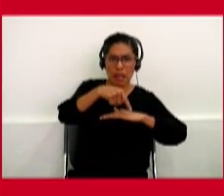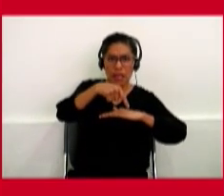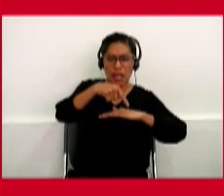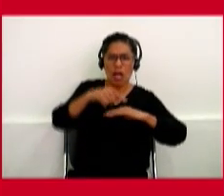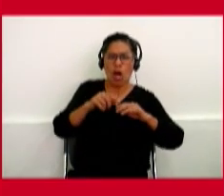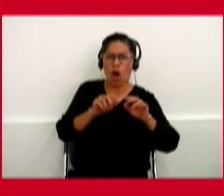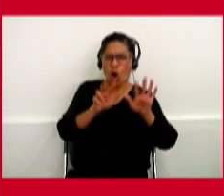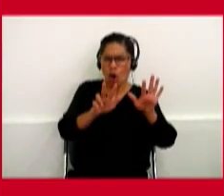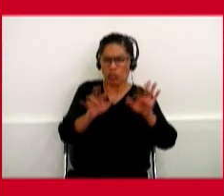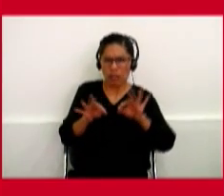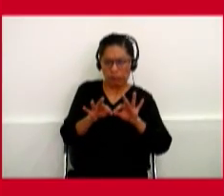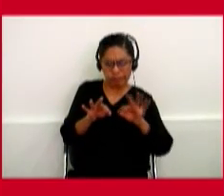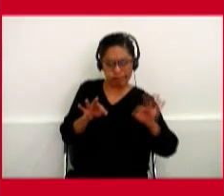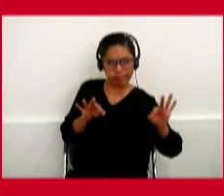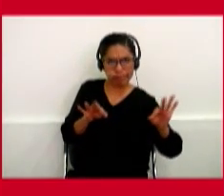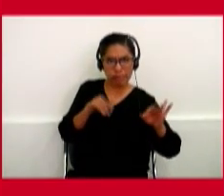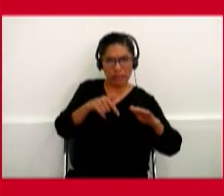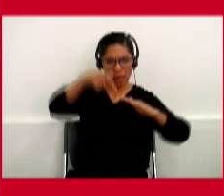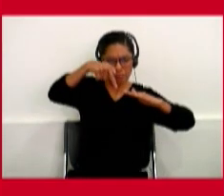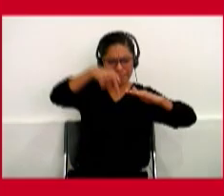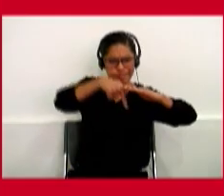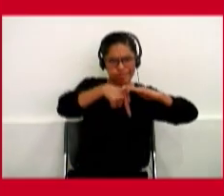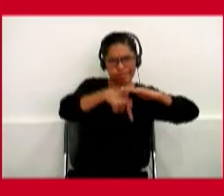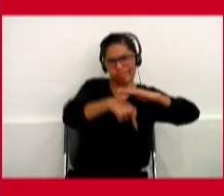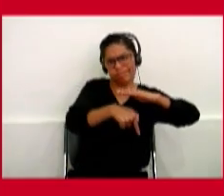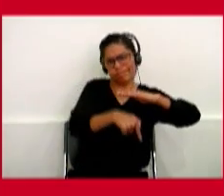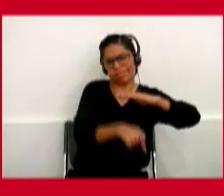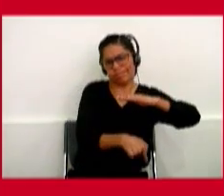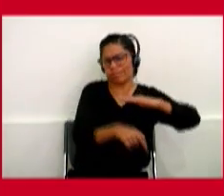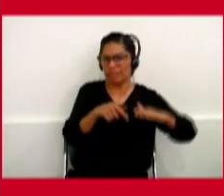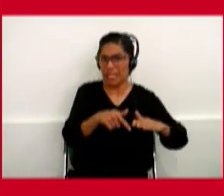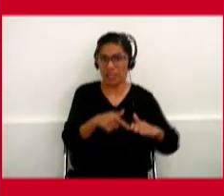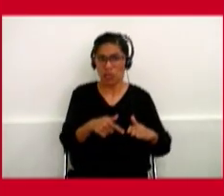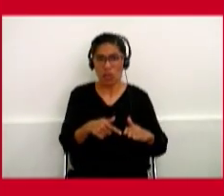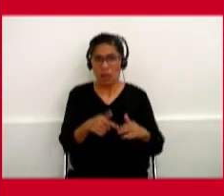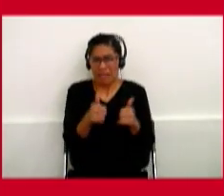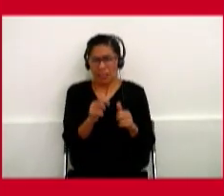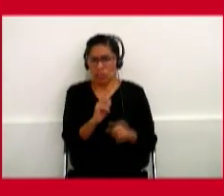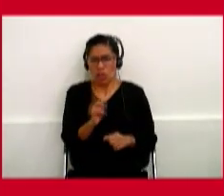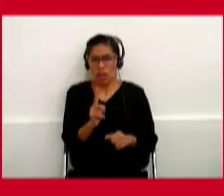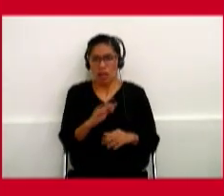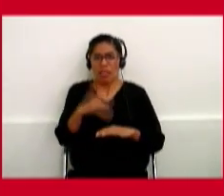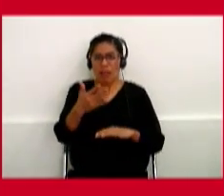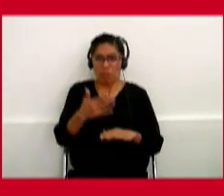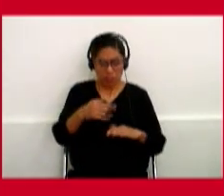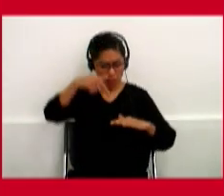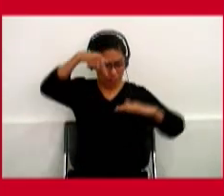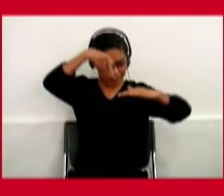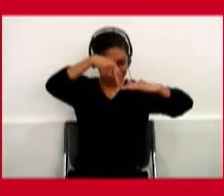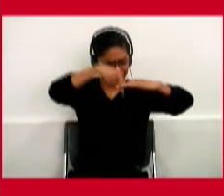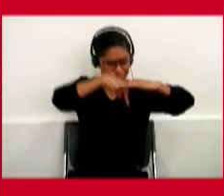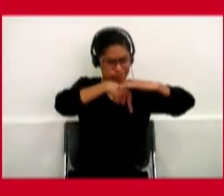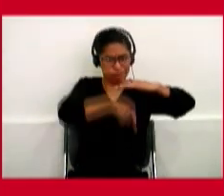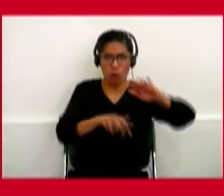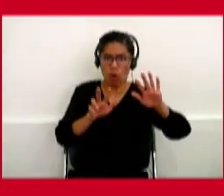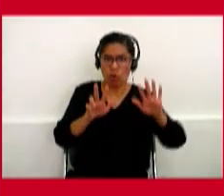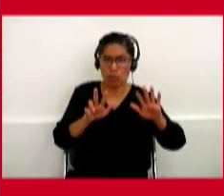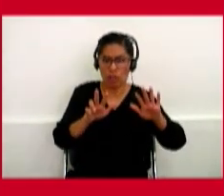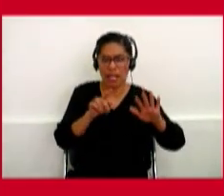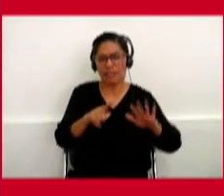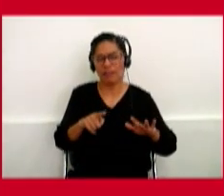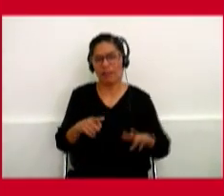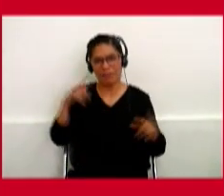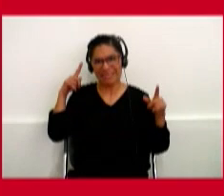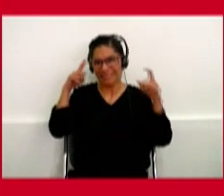que si el arranque no funciona a 8 metros, el frente no va a salir 8 metros. Ese fue el primer reto. Entonces,